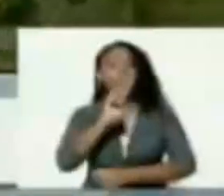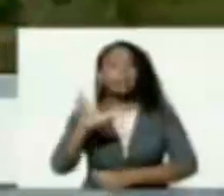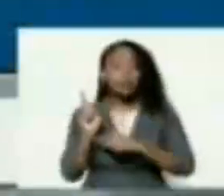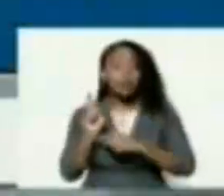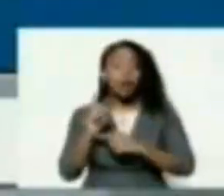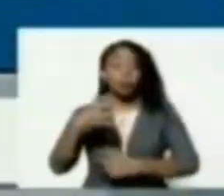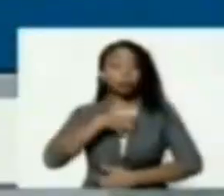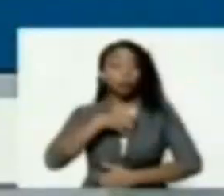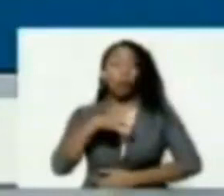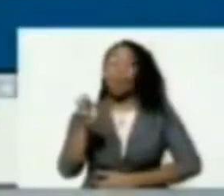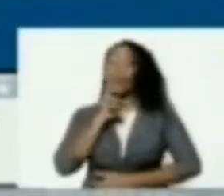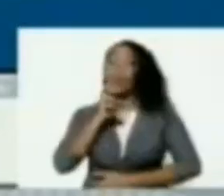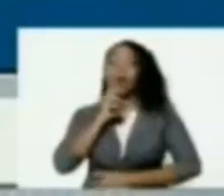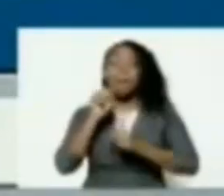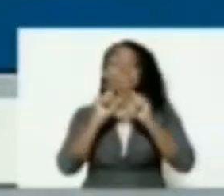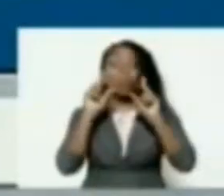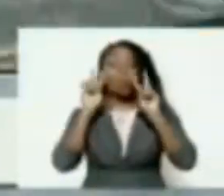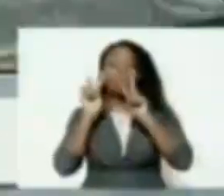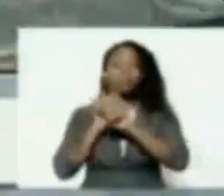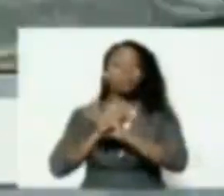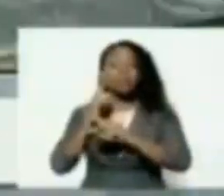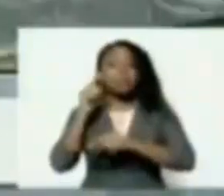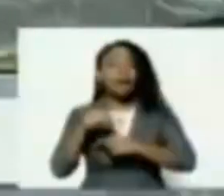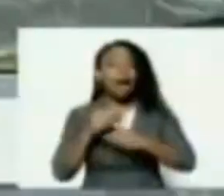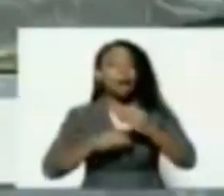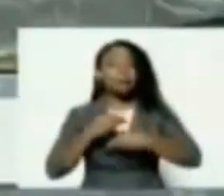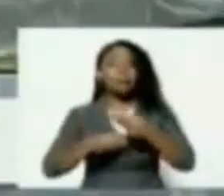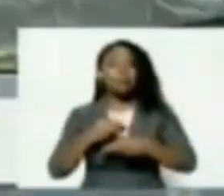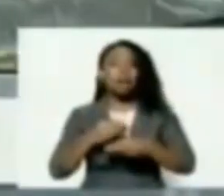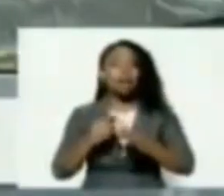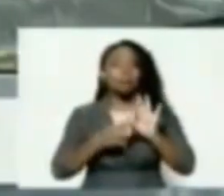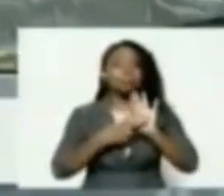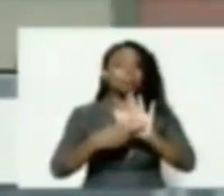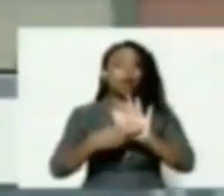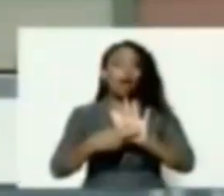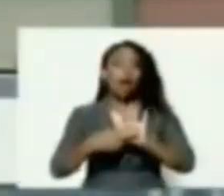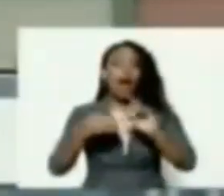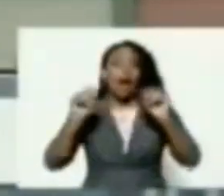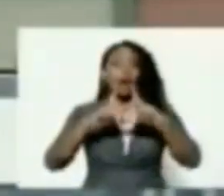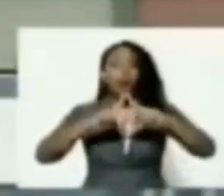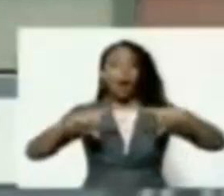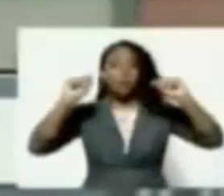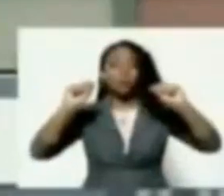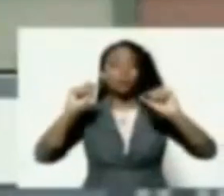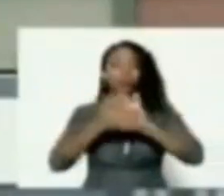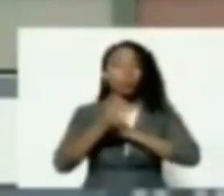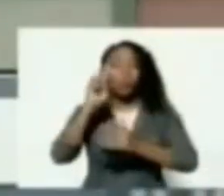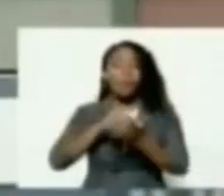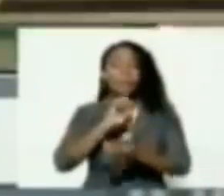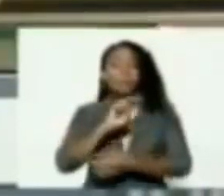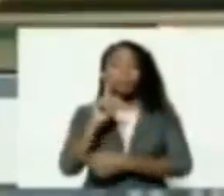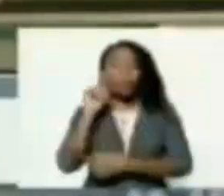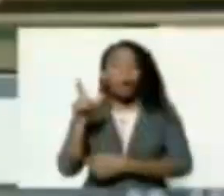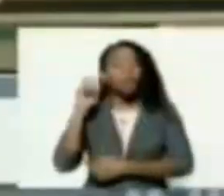nosotros, con la expectativa de que todos sean como Yulimar Rojas, que va a ser nuestra atleta que nos va a representar ahorita en Tokio 2021. Yulimar Rojas viene